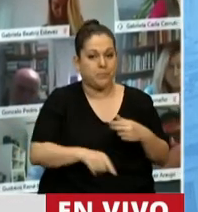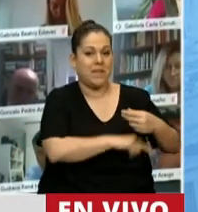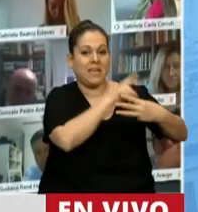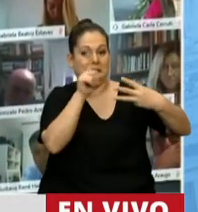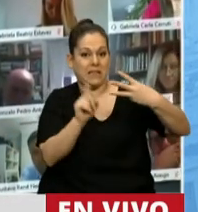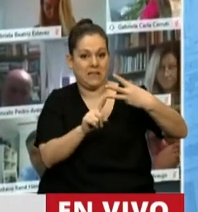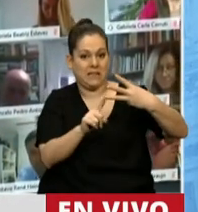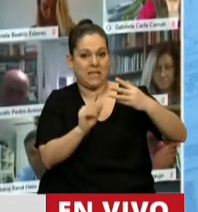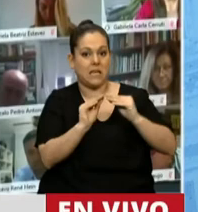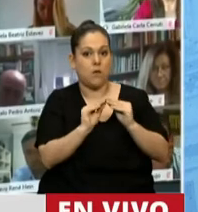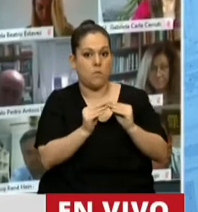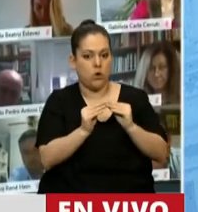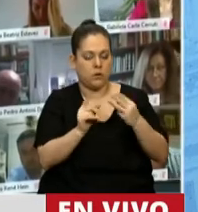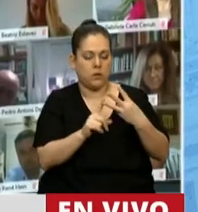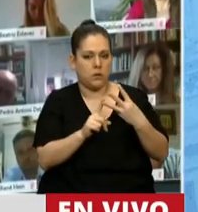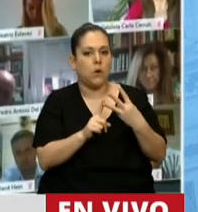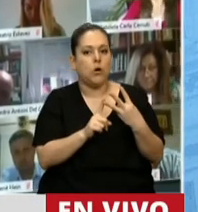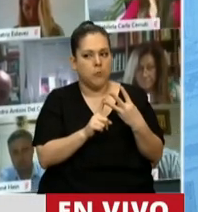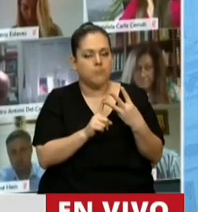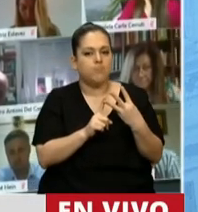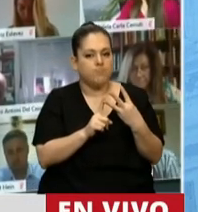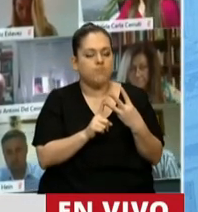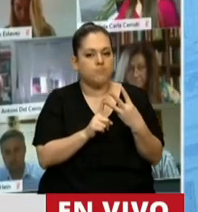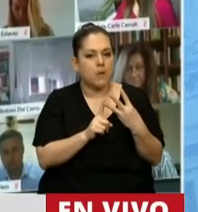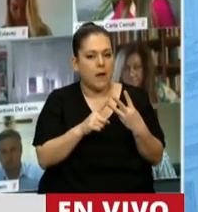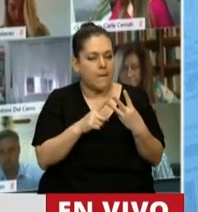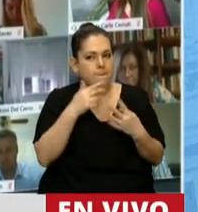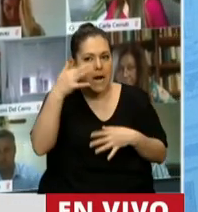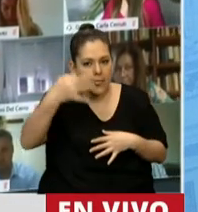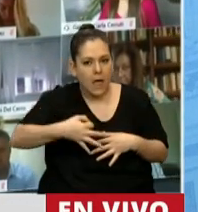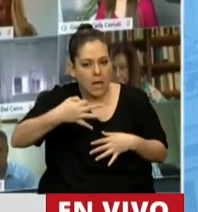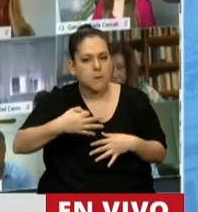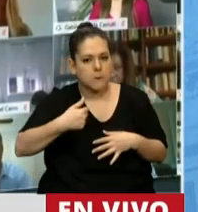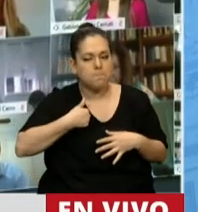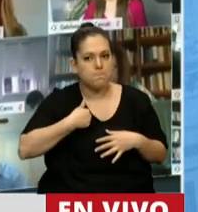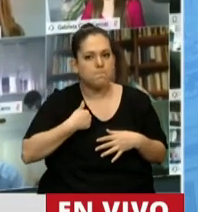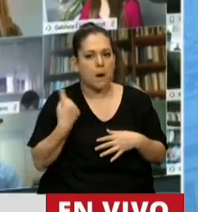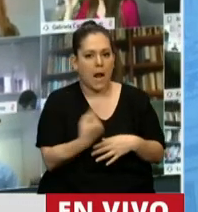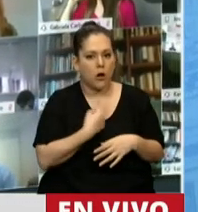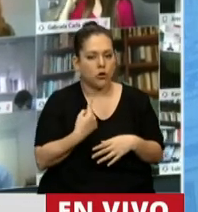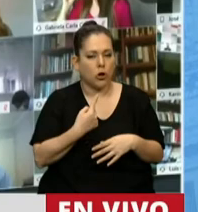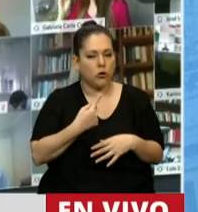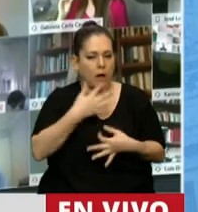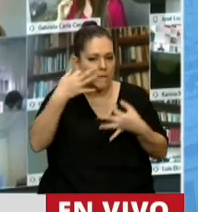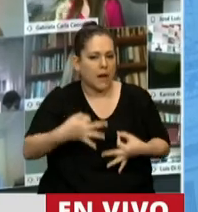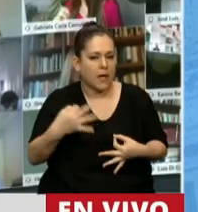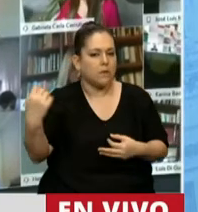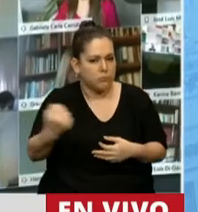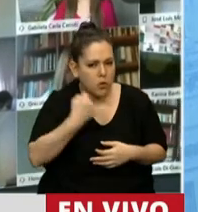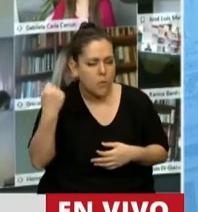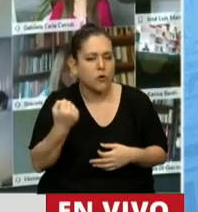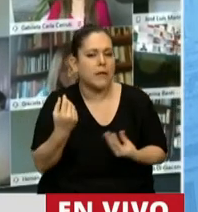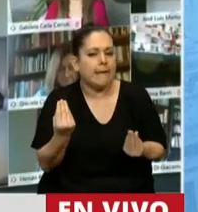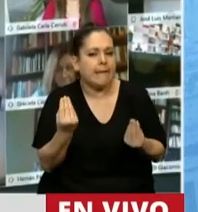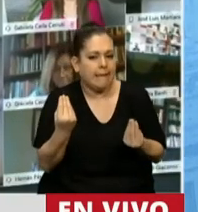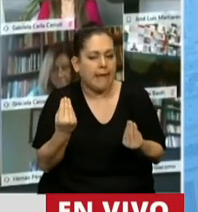lugar, y no he visto poner énfasis en esto y realmente para nosotros es realmente importante, es